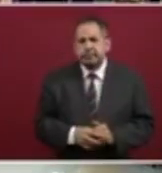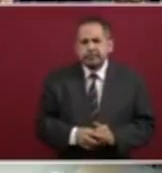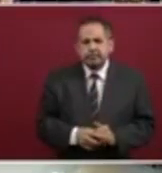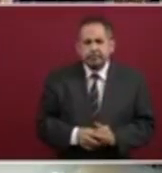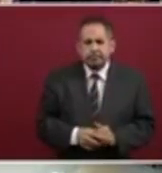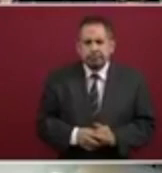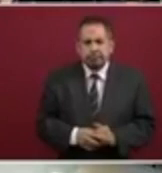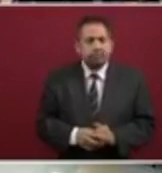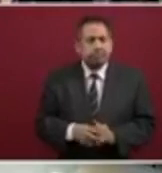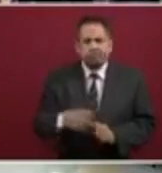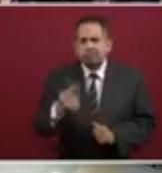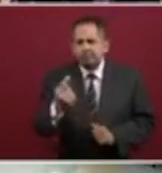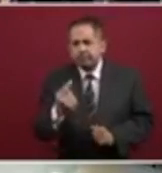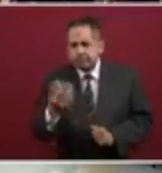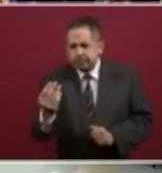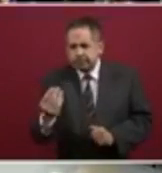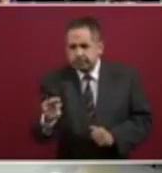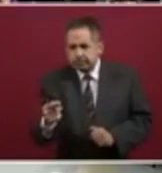está